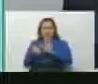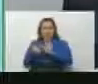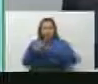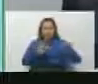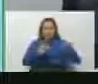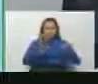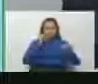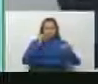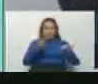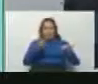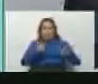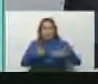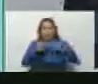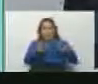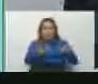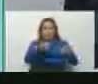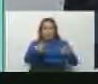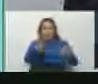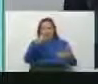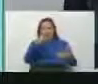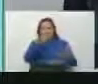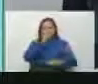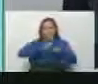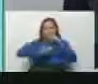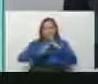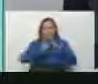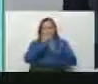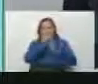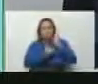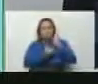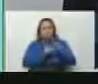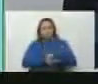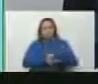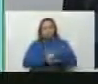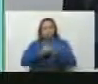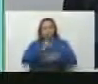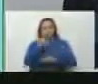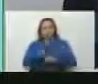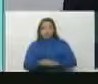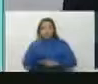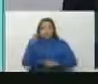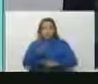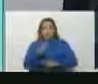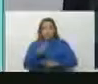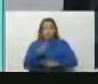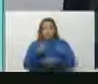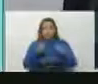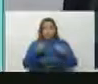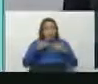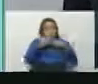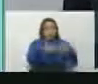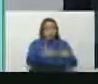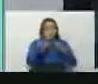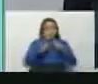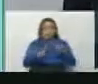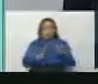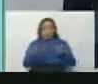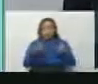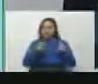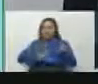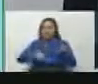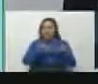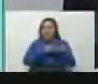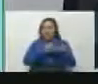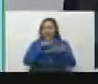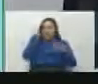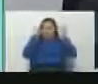hemos avanzado y también hemos tenido bajones, ¿no? El proyecto bolivariano fue una gran avanzada, pero muchos de